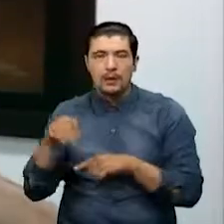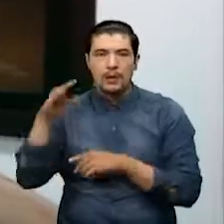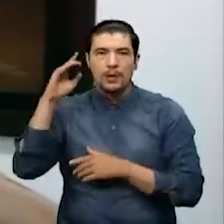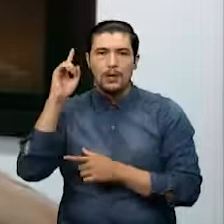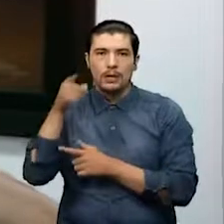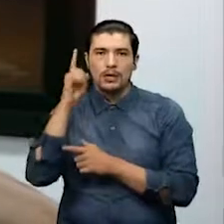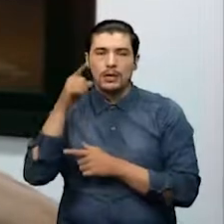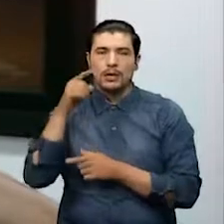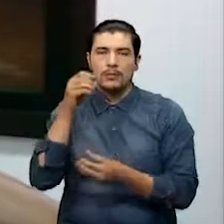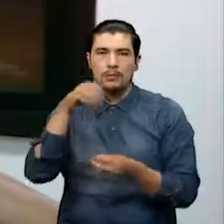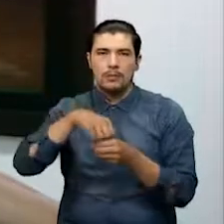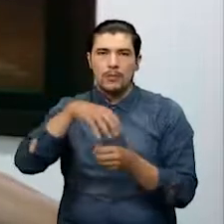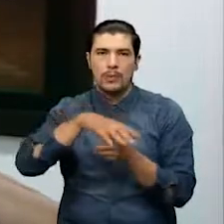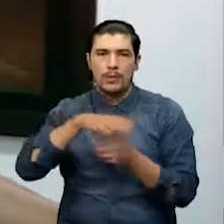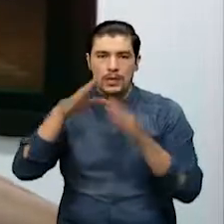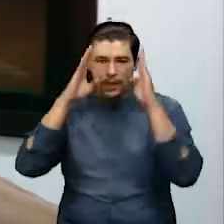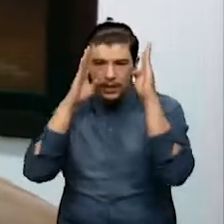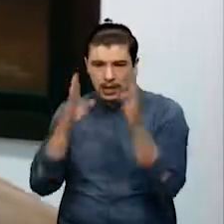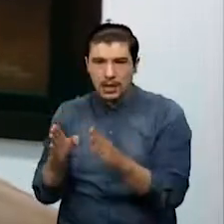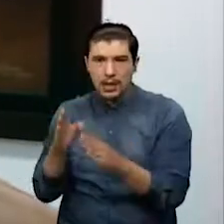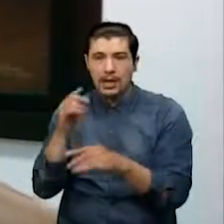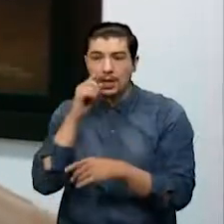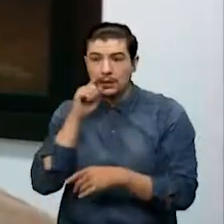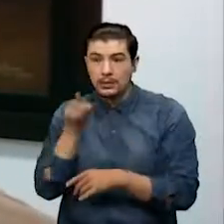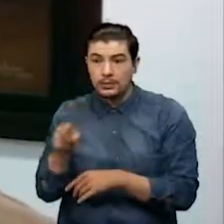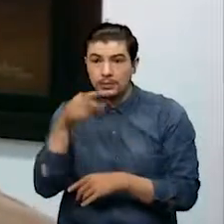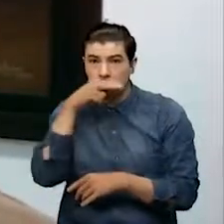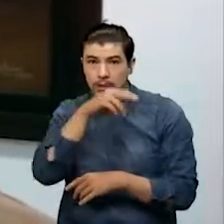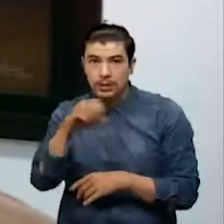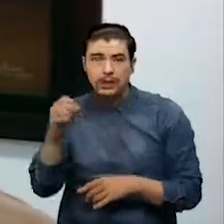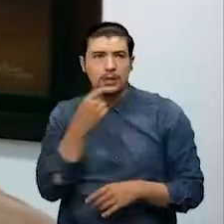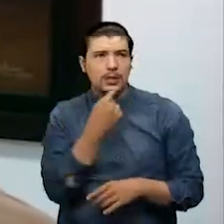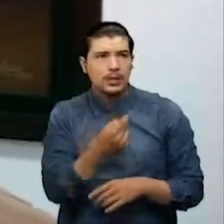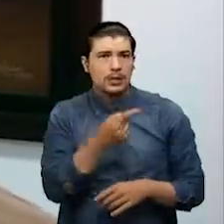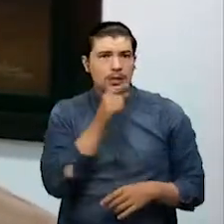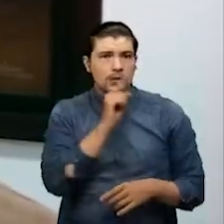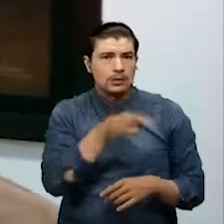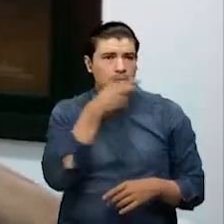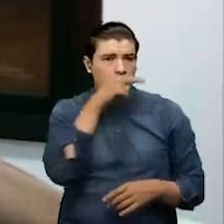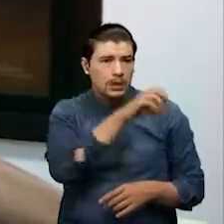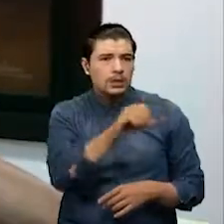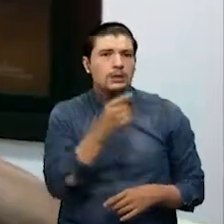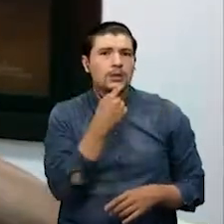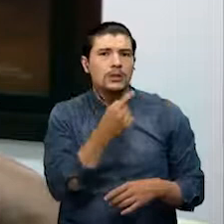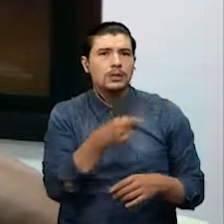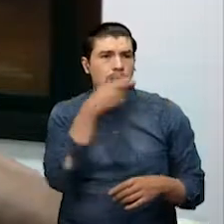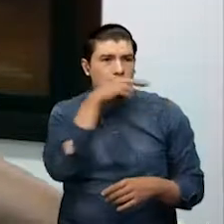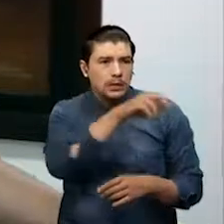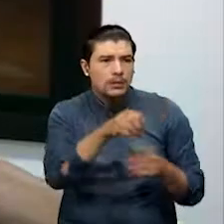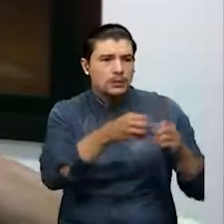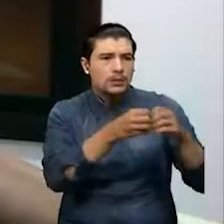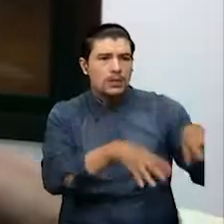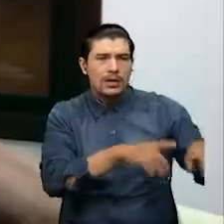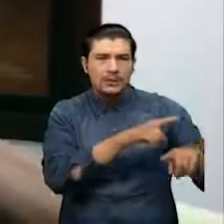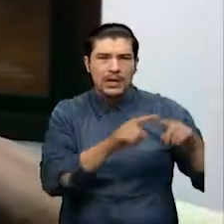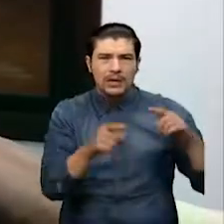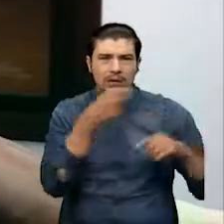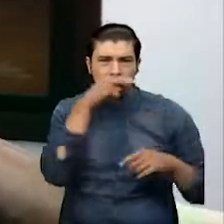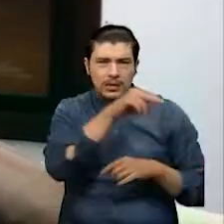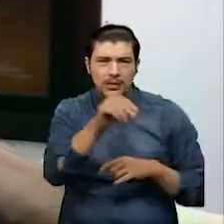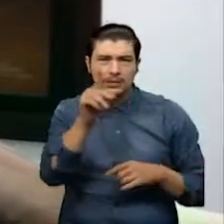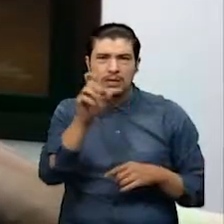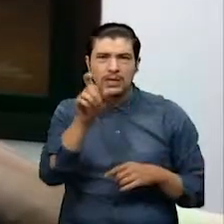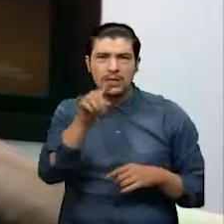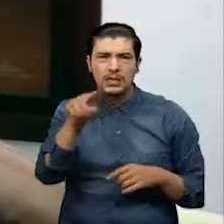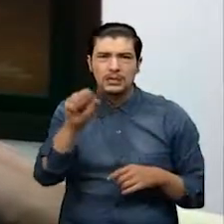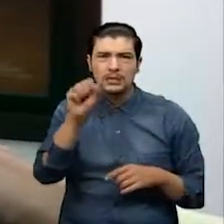frente a la atención a los niños ellos hablan de niños vulnere del niño desamparados ese término desamparados jiang en el